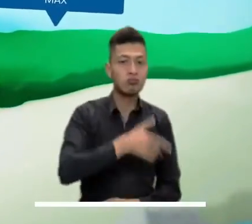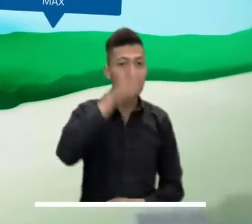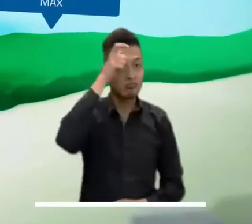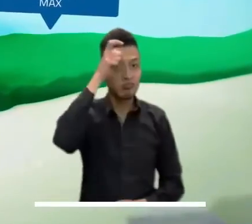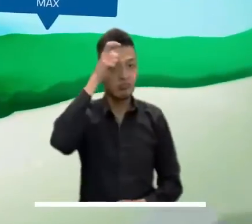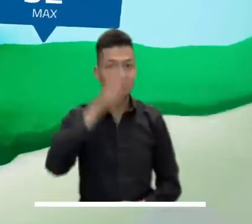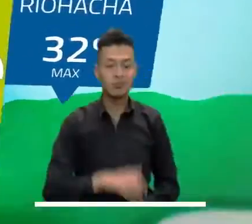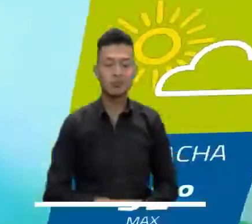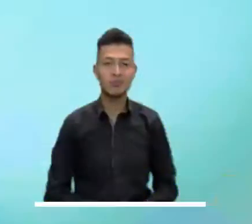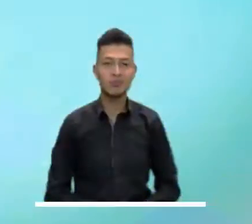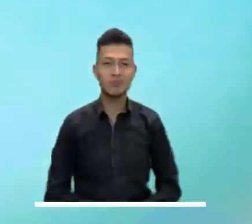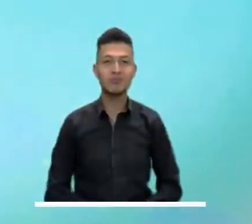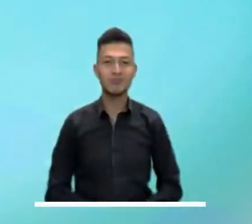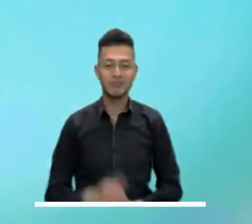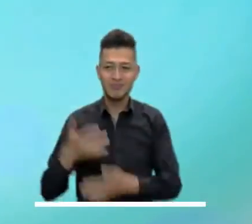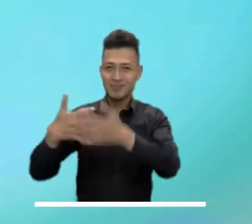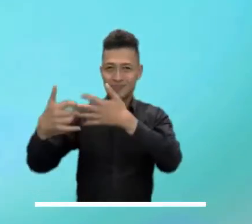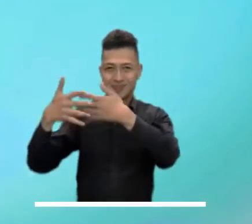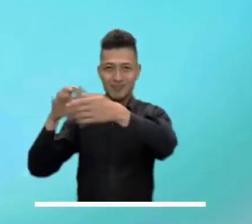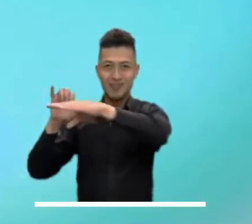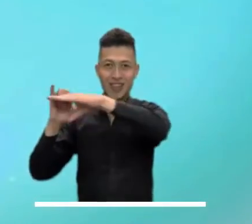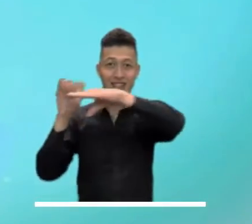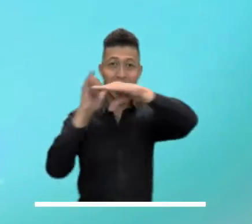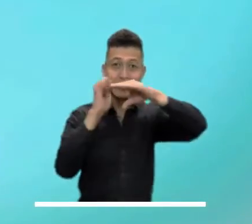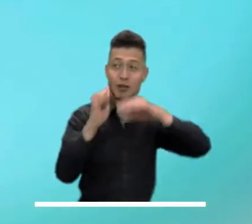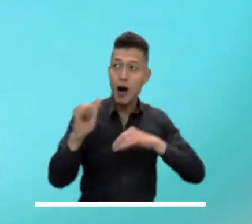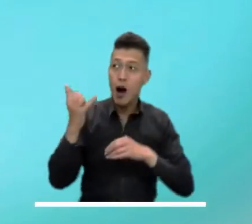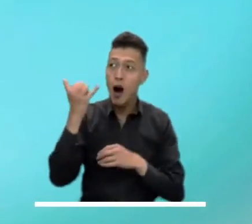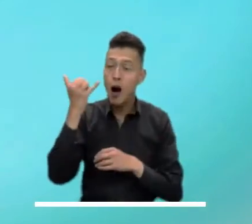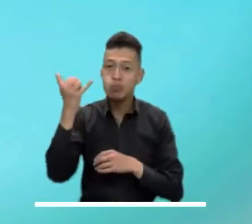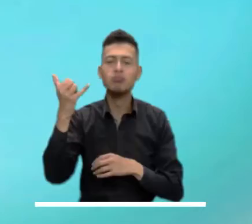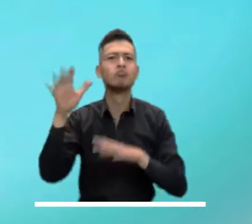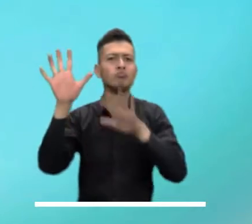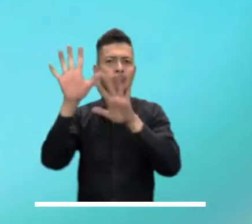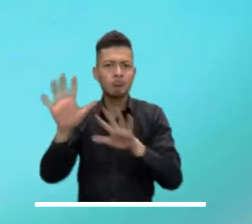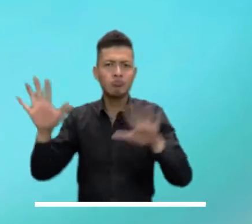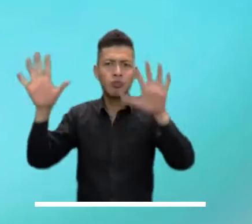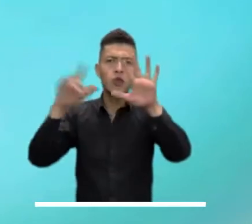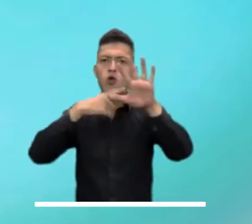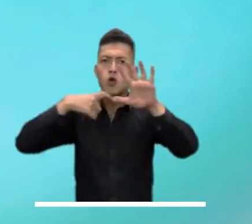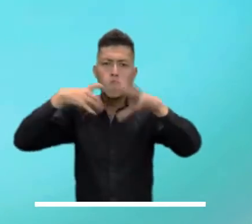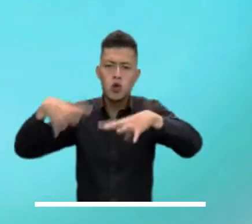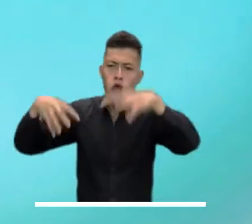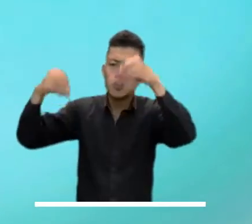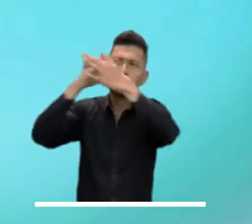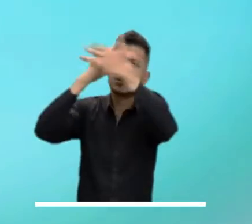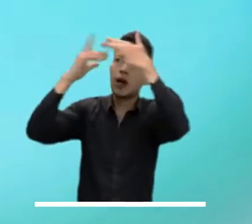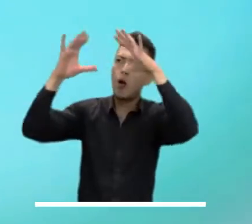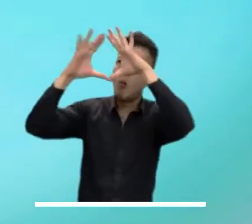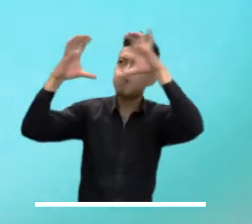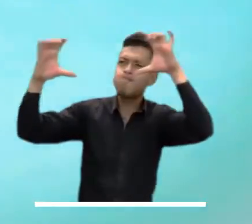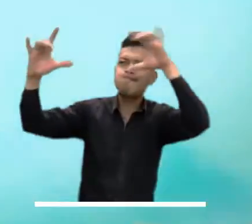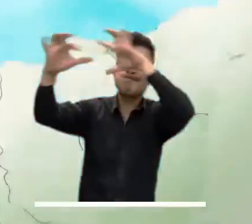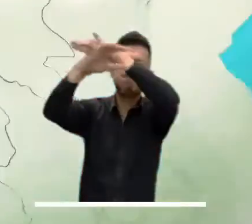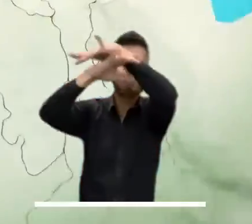En cuanto al archipiélago de San Andrés y Providencia, se mantienen las condiciones secas acompañadas de un cielo parcialmente